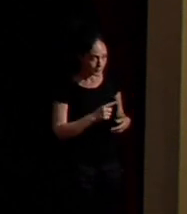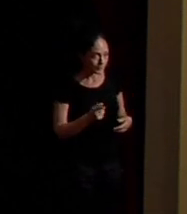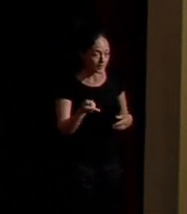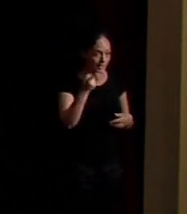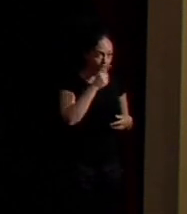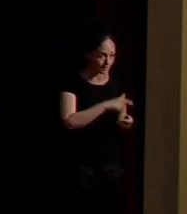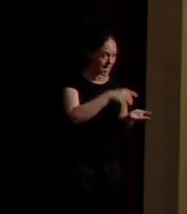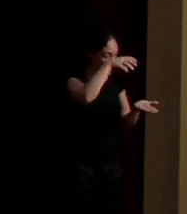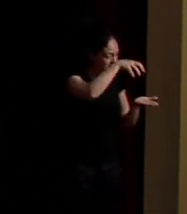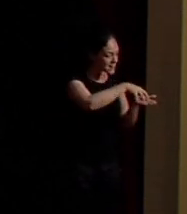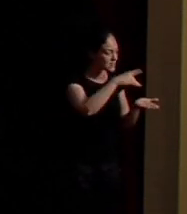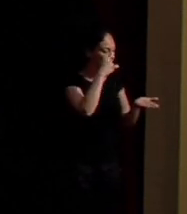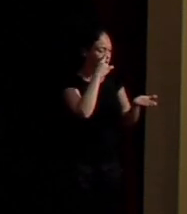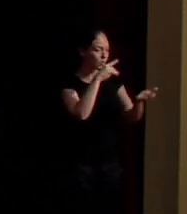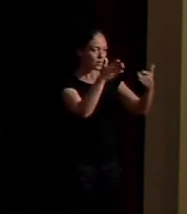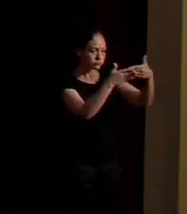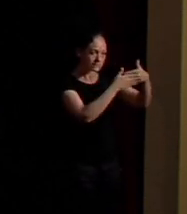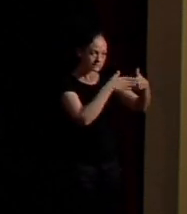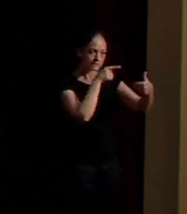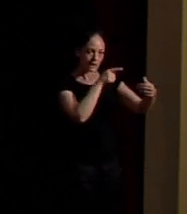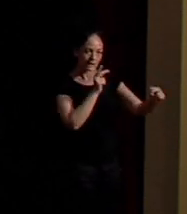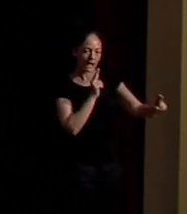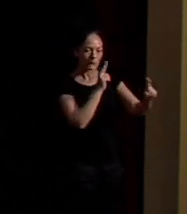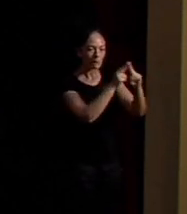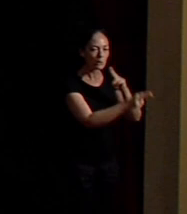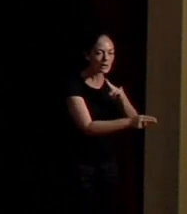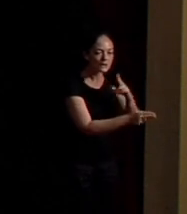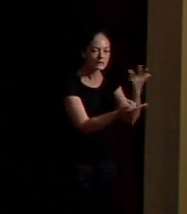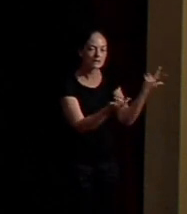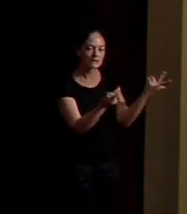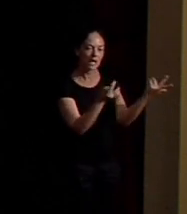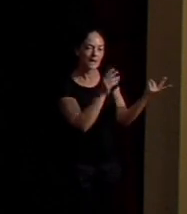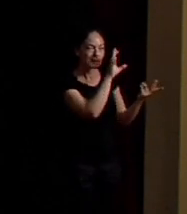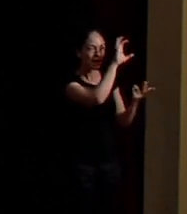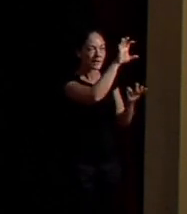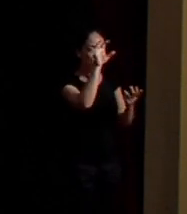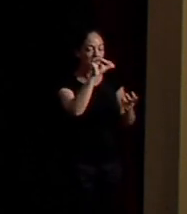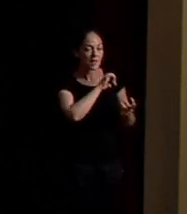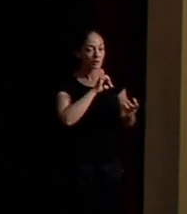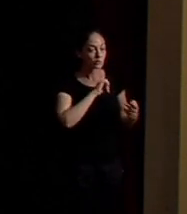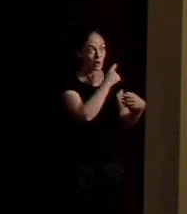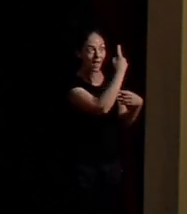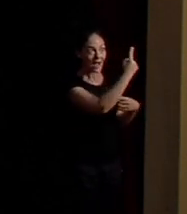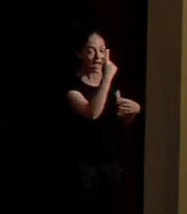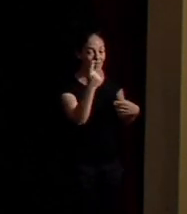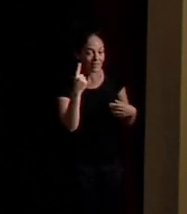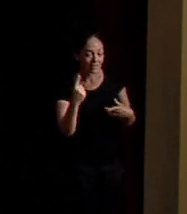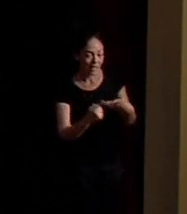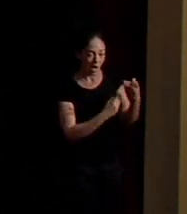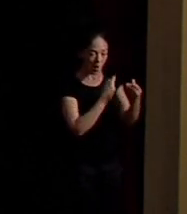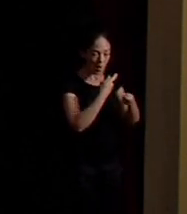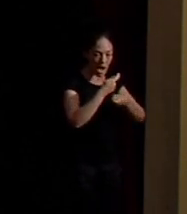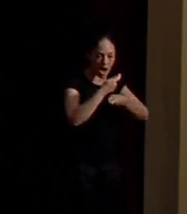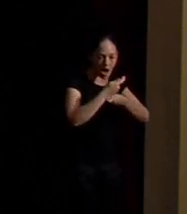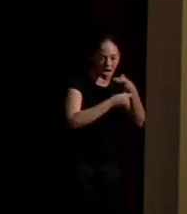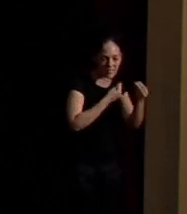cierre de los prostíbulos, ¿no?, las diferentes respuestas que se han dado en las comunidades autónomas. También se ha hablado, se ha comentado antes